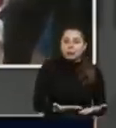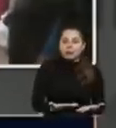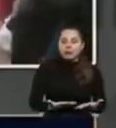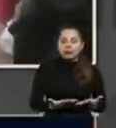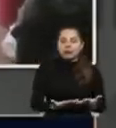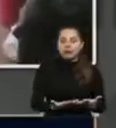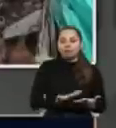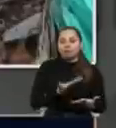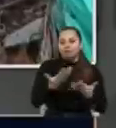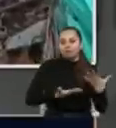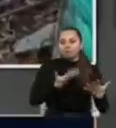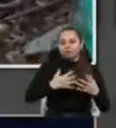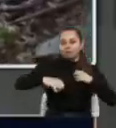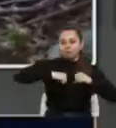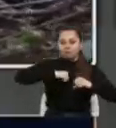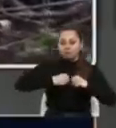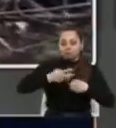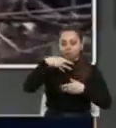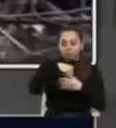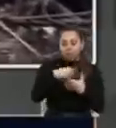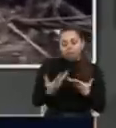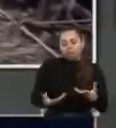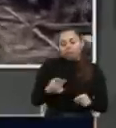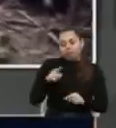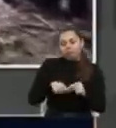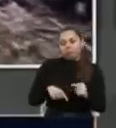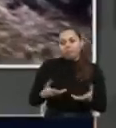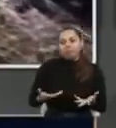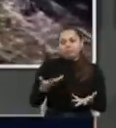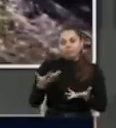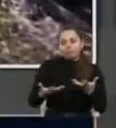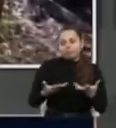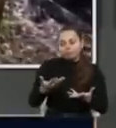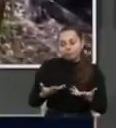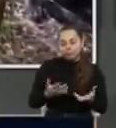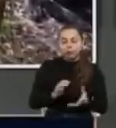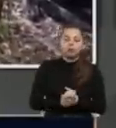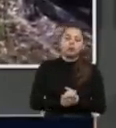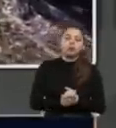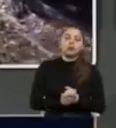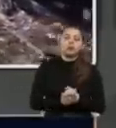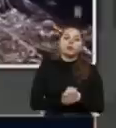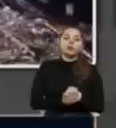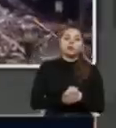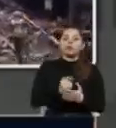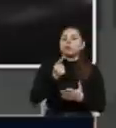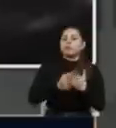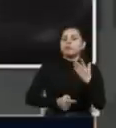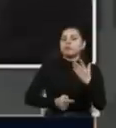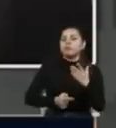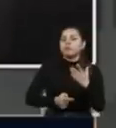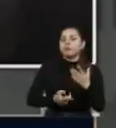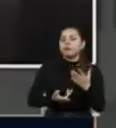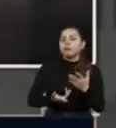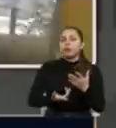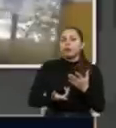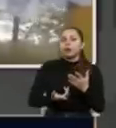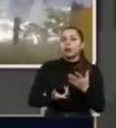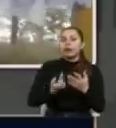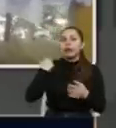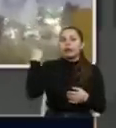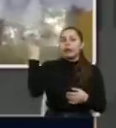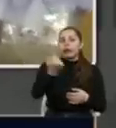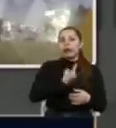la actividad de interdicción. Y que lo general El